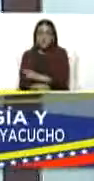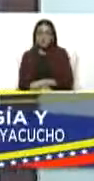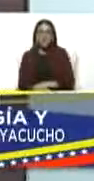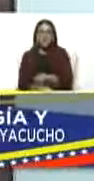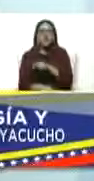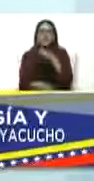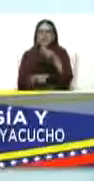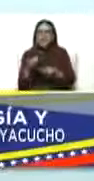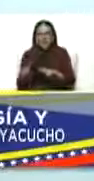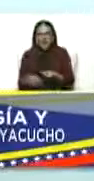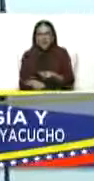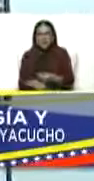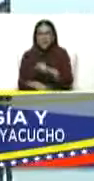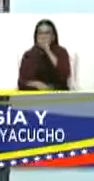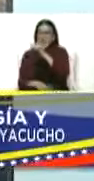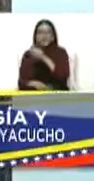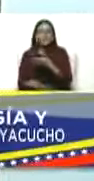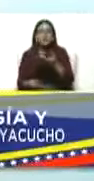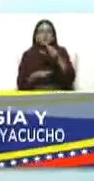mezcla de los